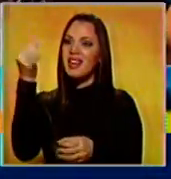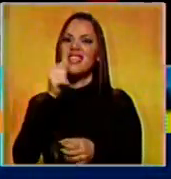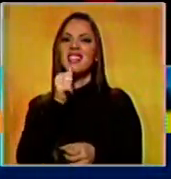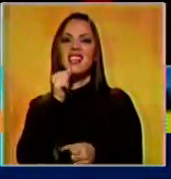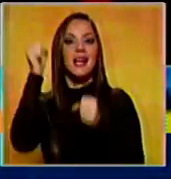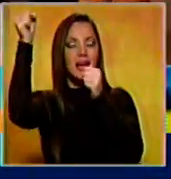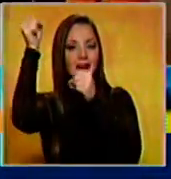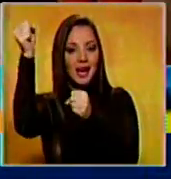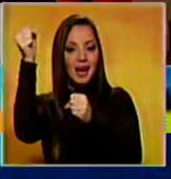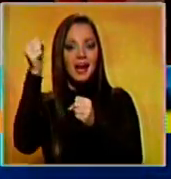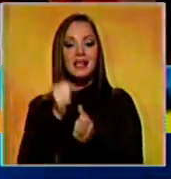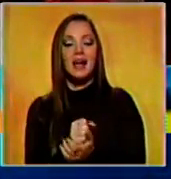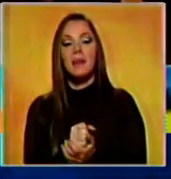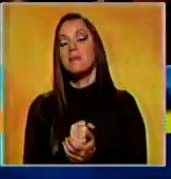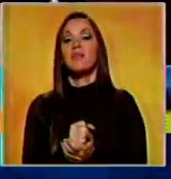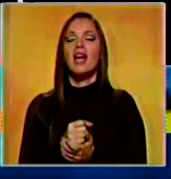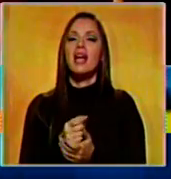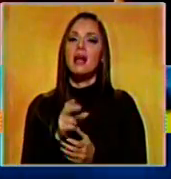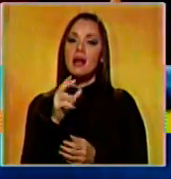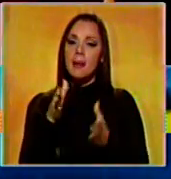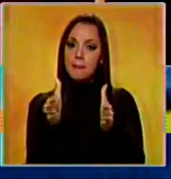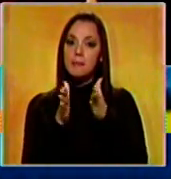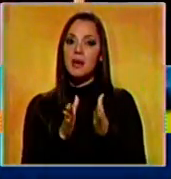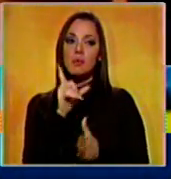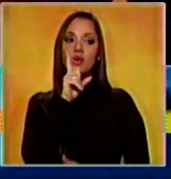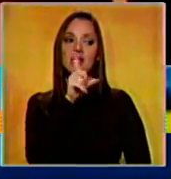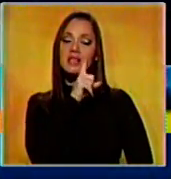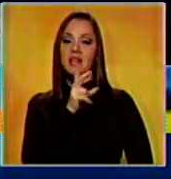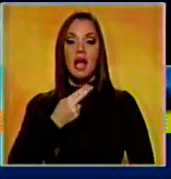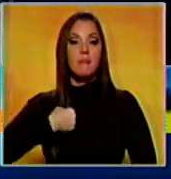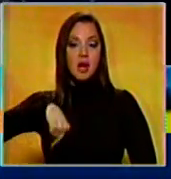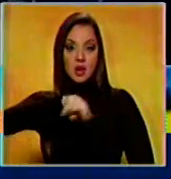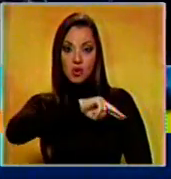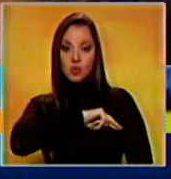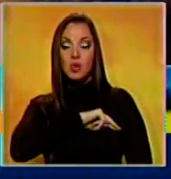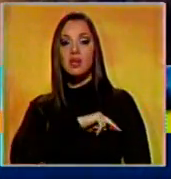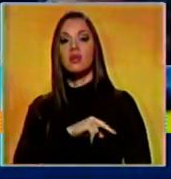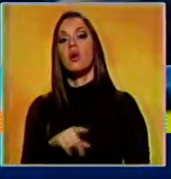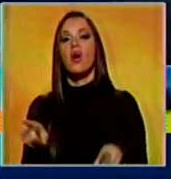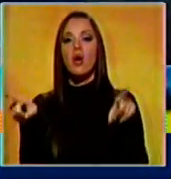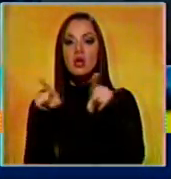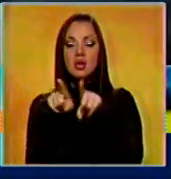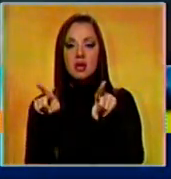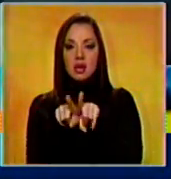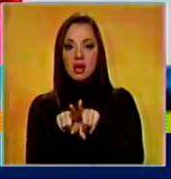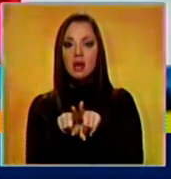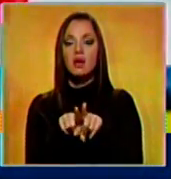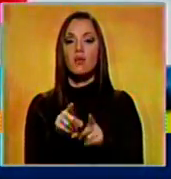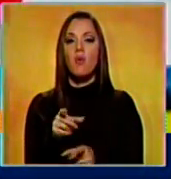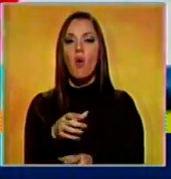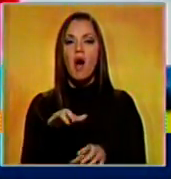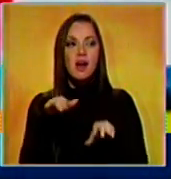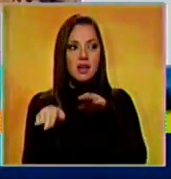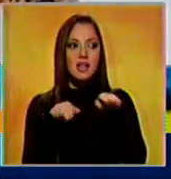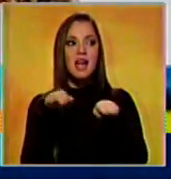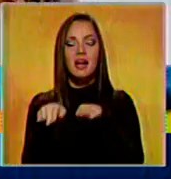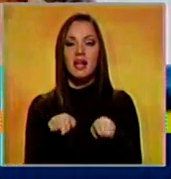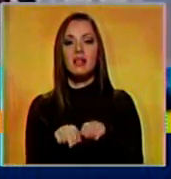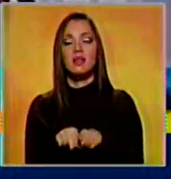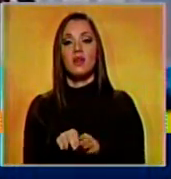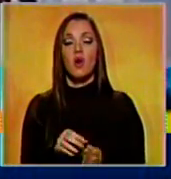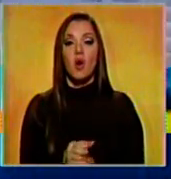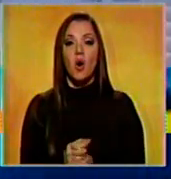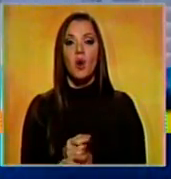dos nominaciones, los Cadillac y el grupo Treo con una nominación, al igual que Aneka, el dúo de reggaetón Kenny Tony y